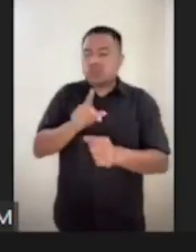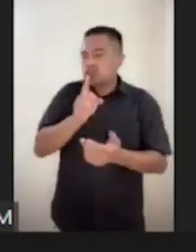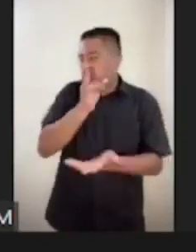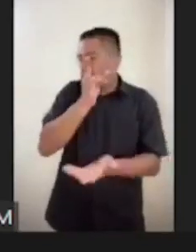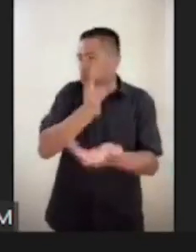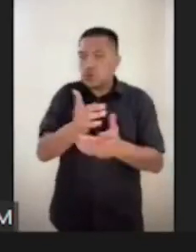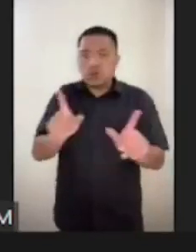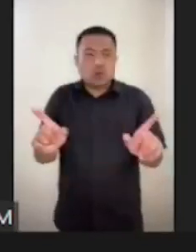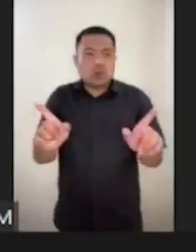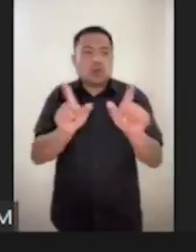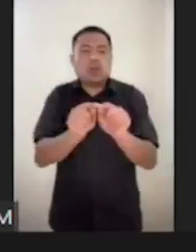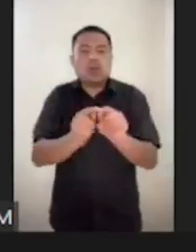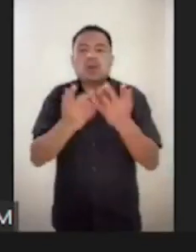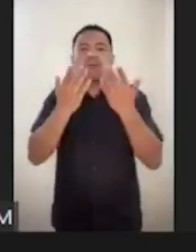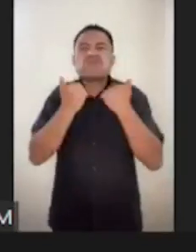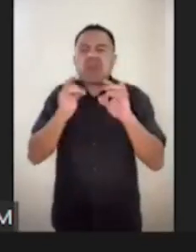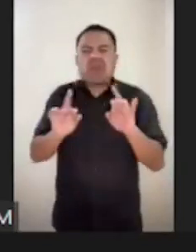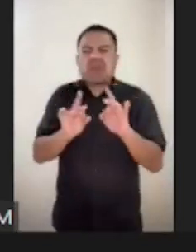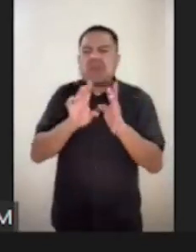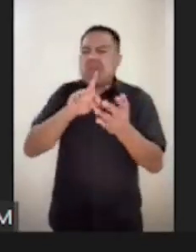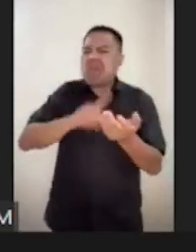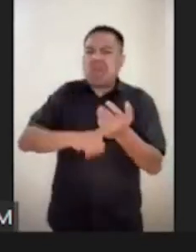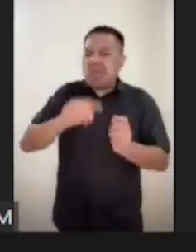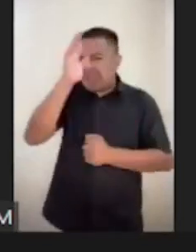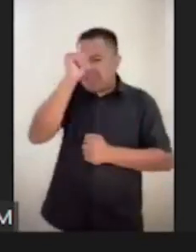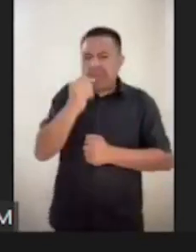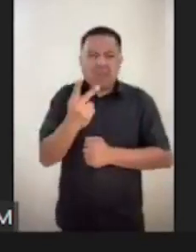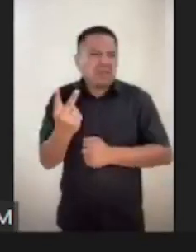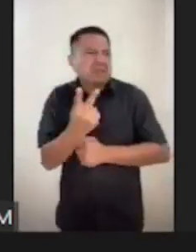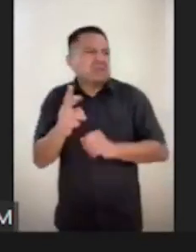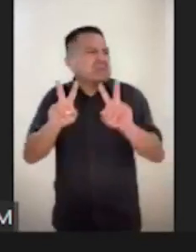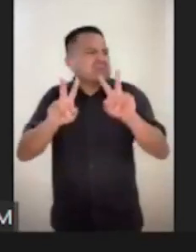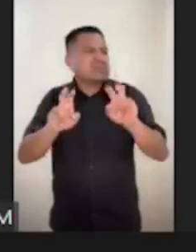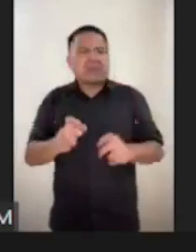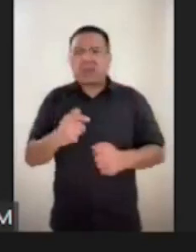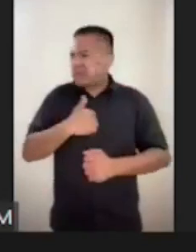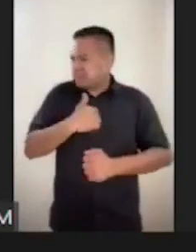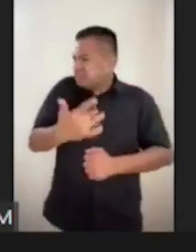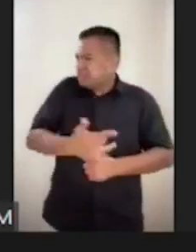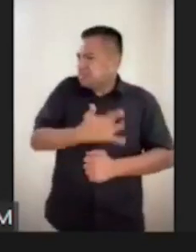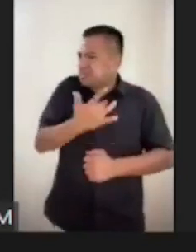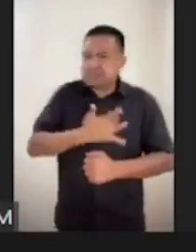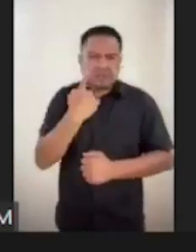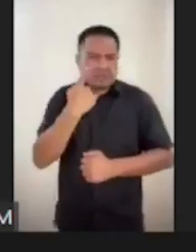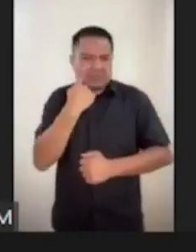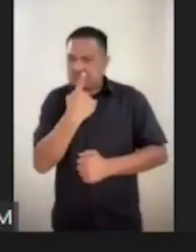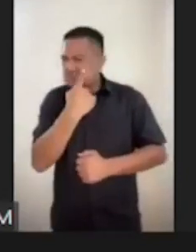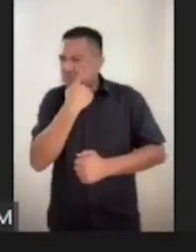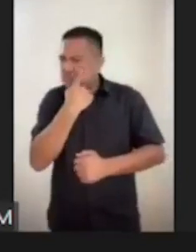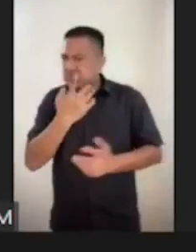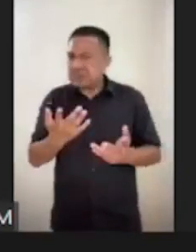pues ya no hay coincidencia, ¿no? En algunos puntos. Me parece sumamente,